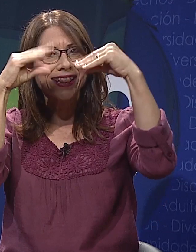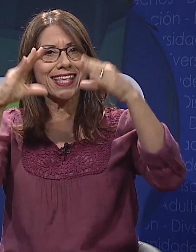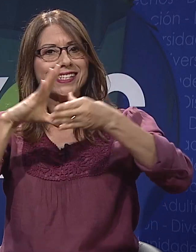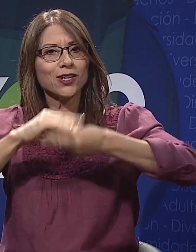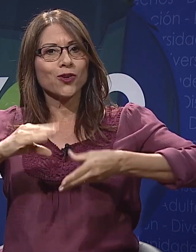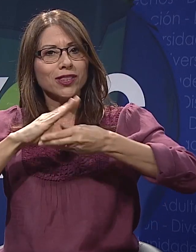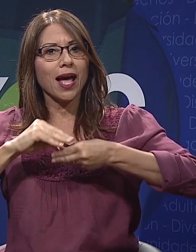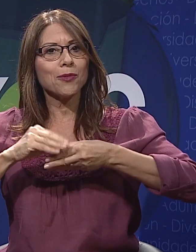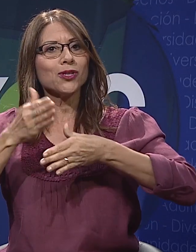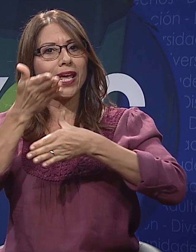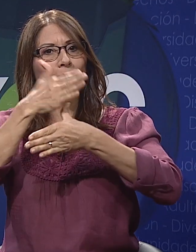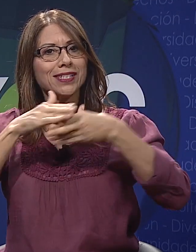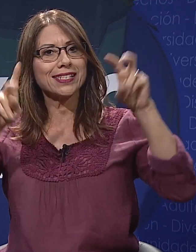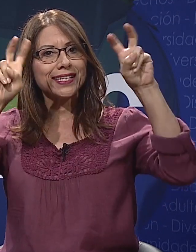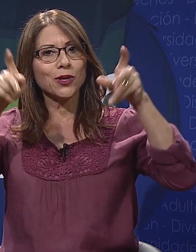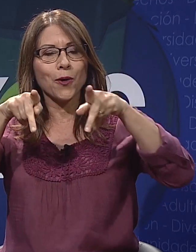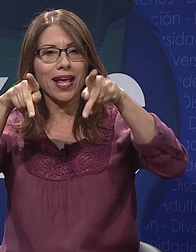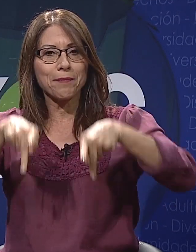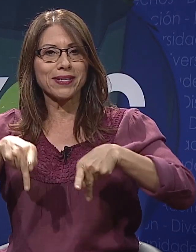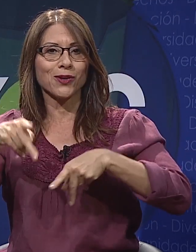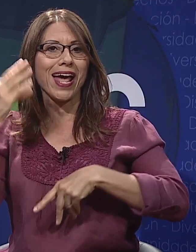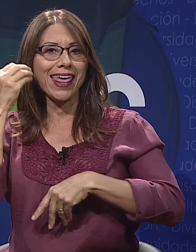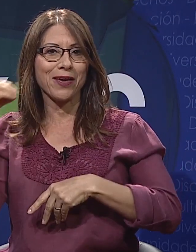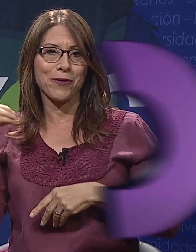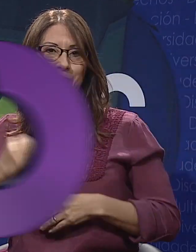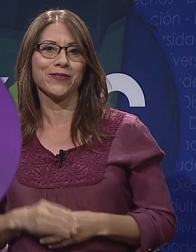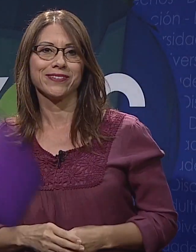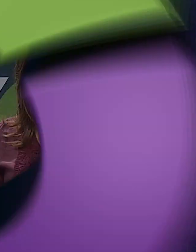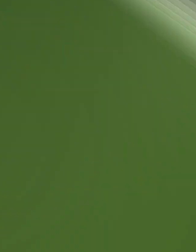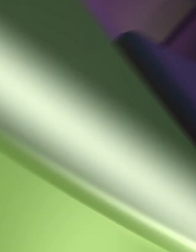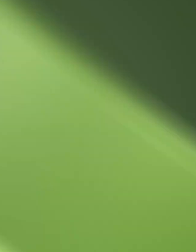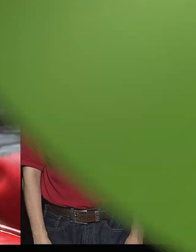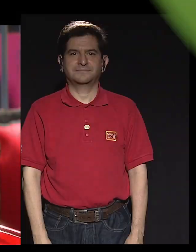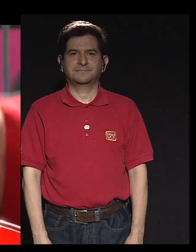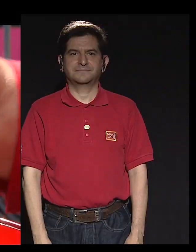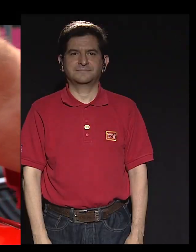Todos los detalles se los contamos en nuestra sección Personaje de Oro.